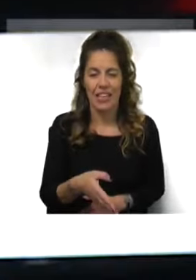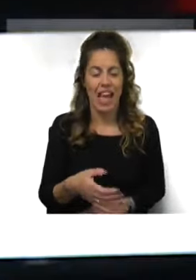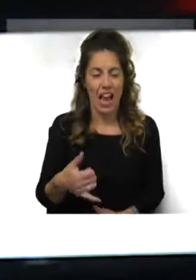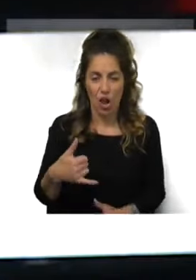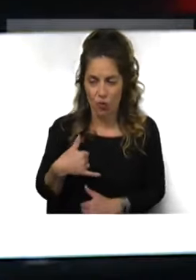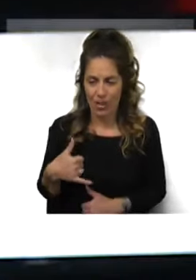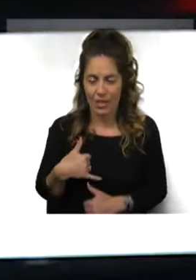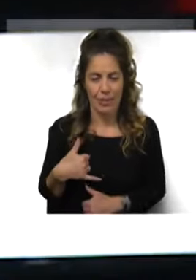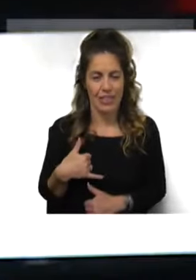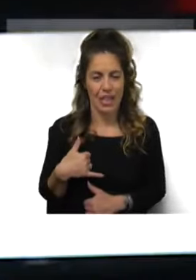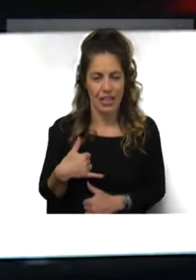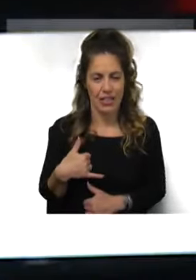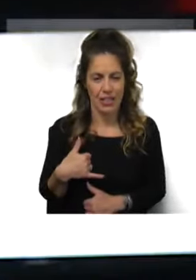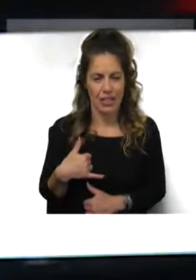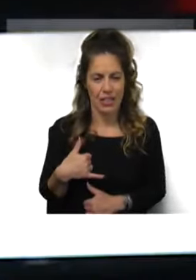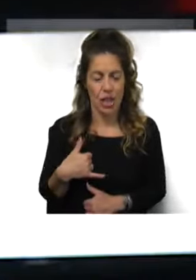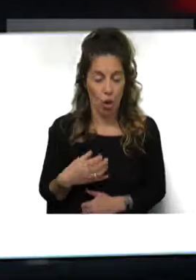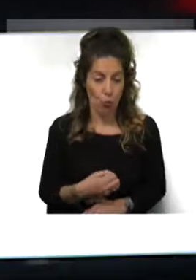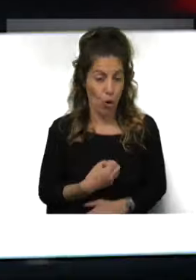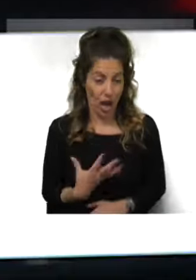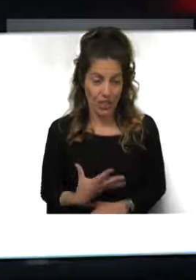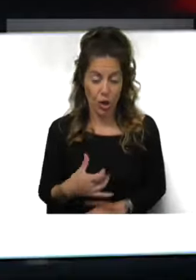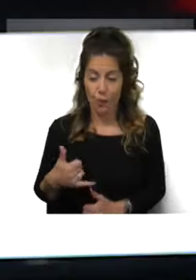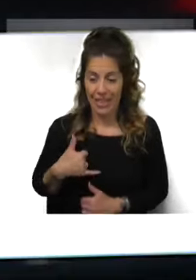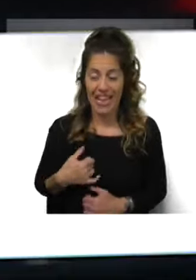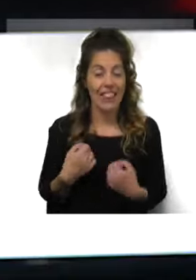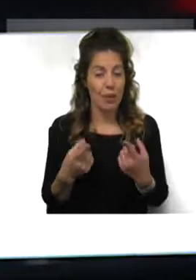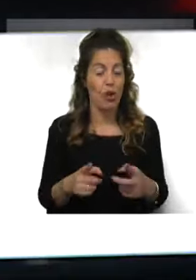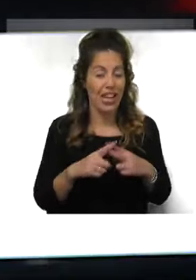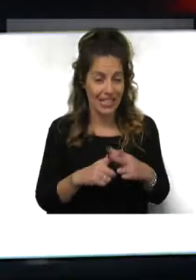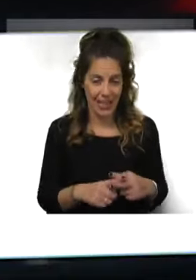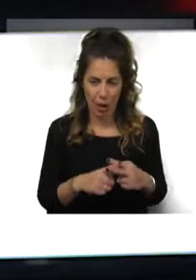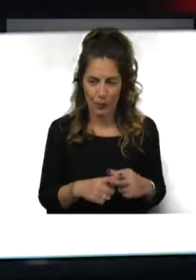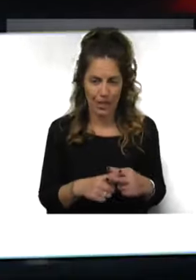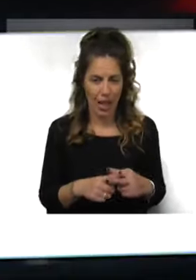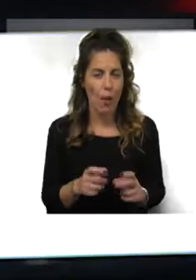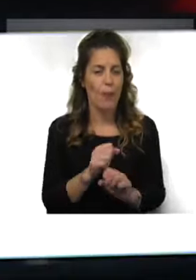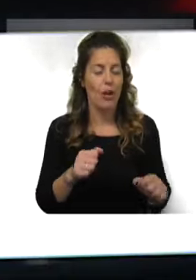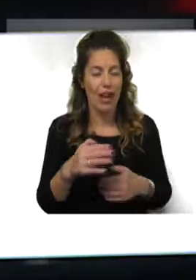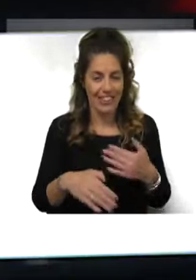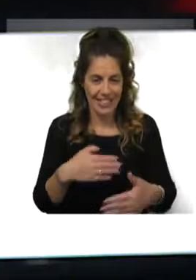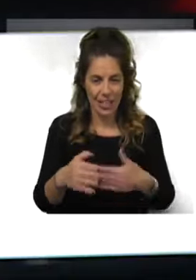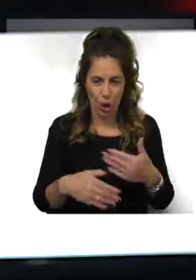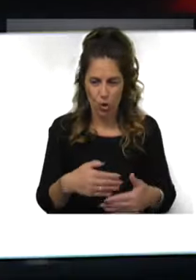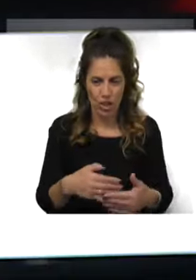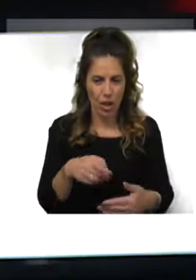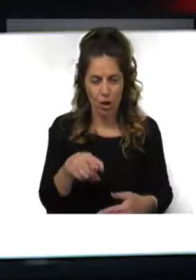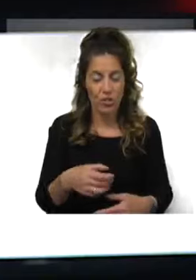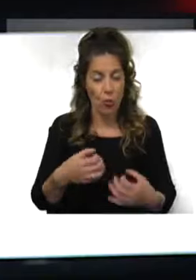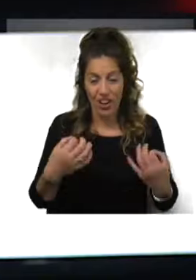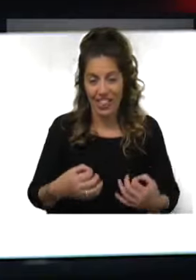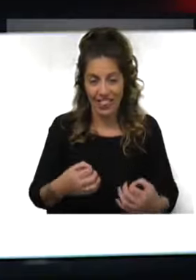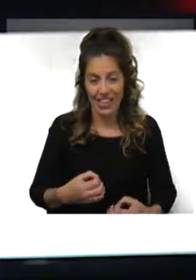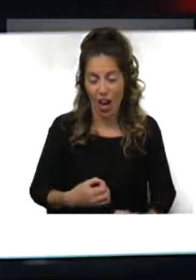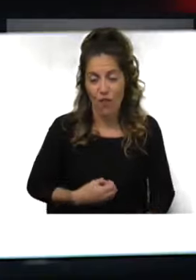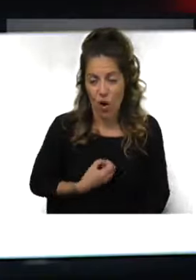fuerza militar con vocación militar démosle las herramientas para que puedan desarrollar lo que es su verdadera ocación